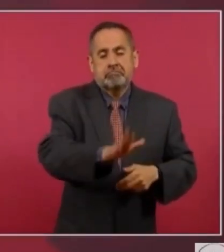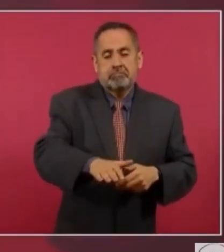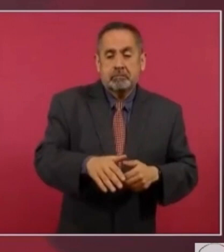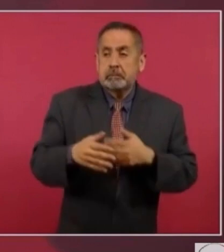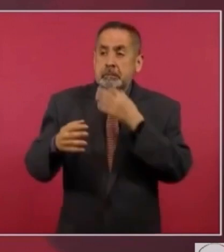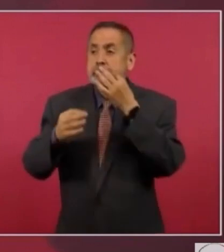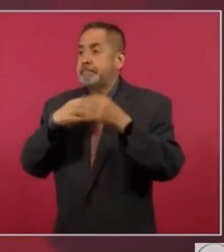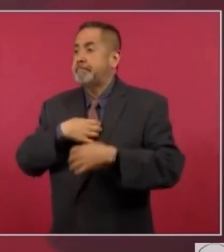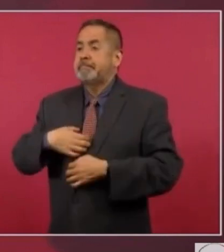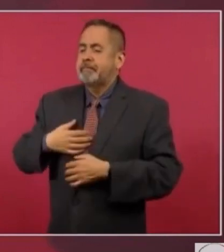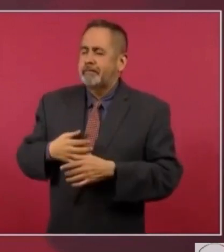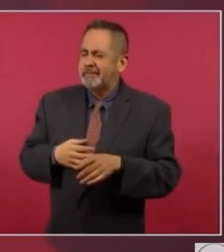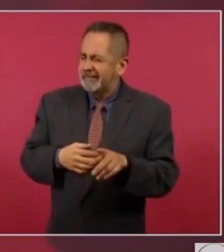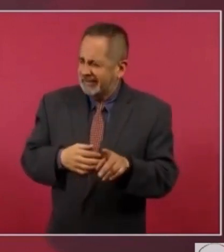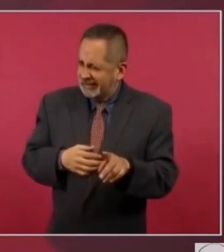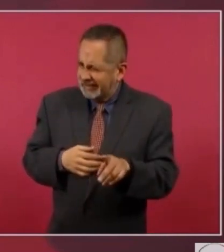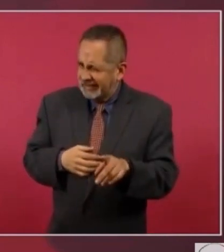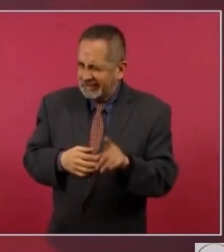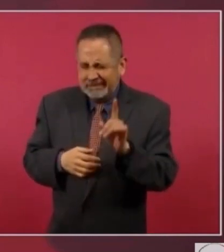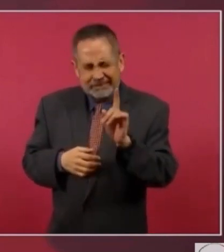para mucho,